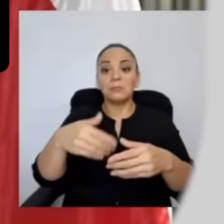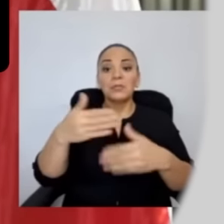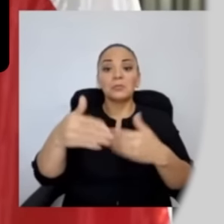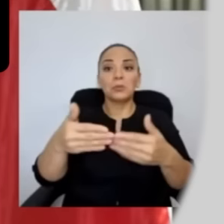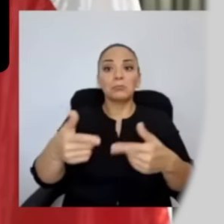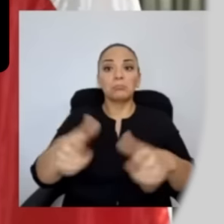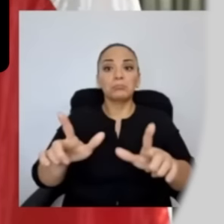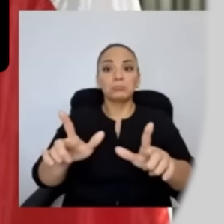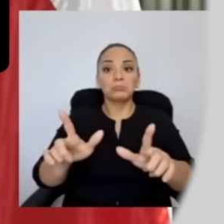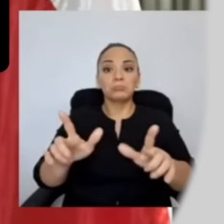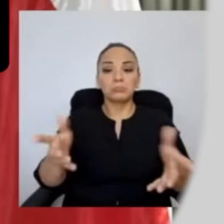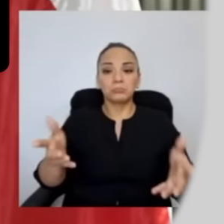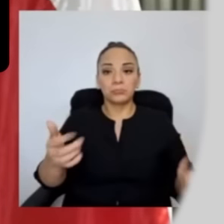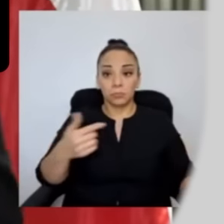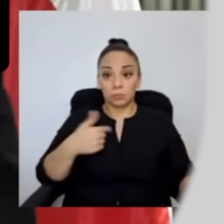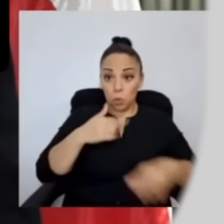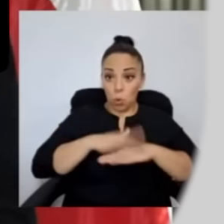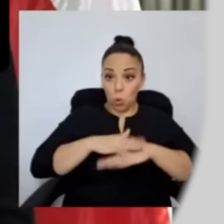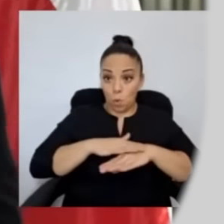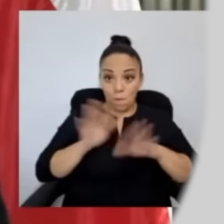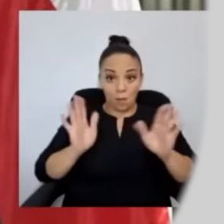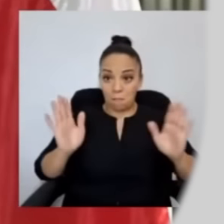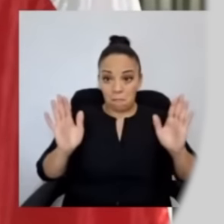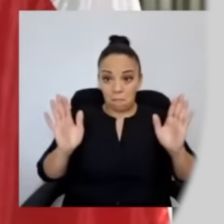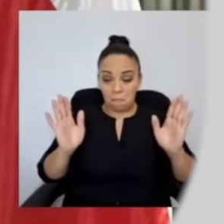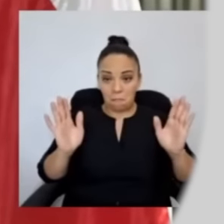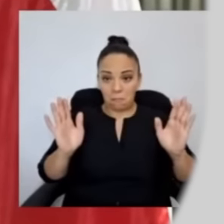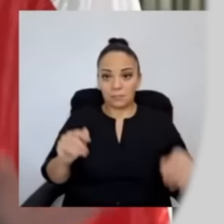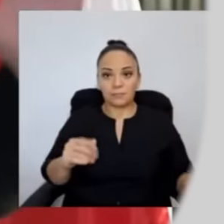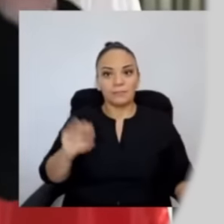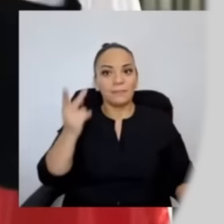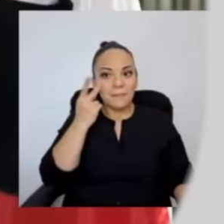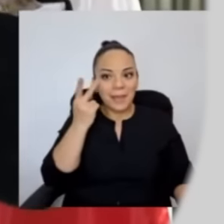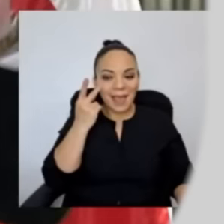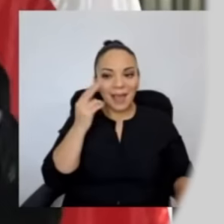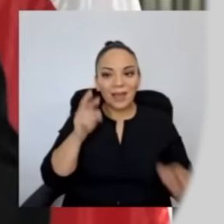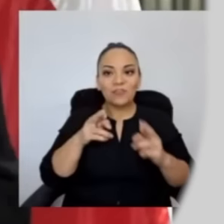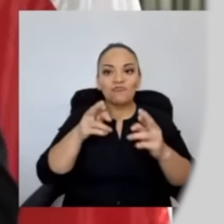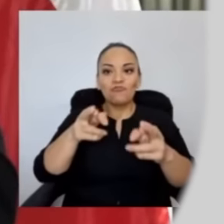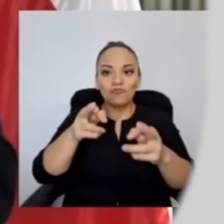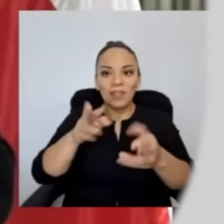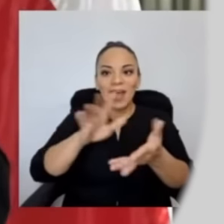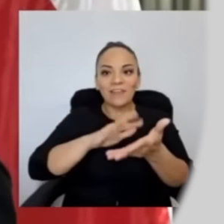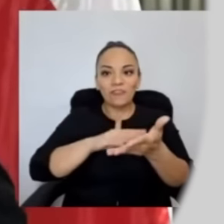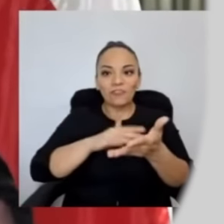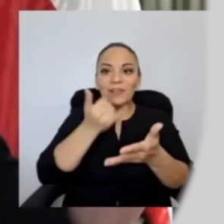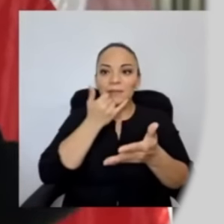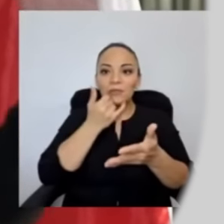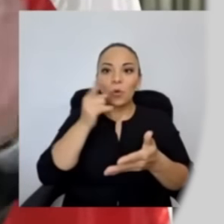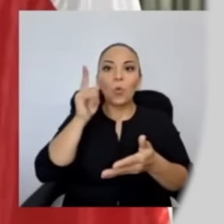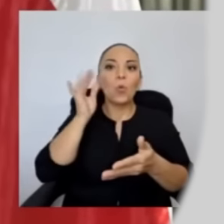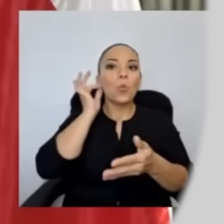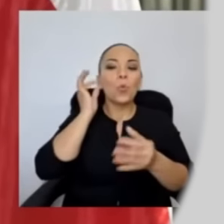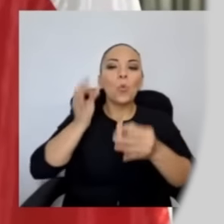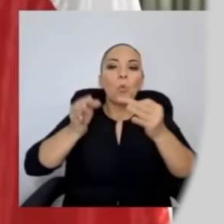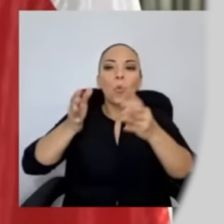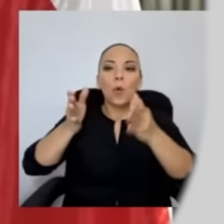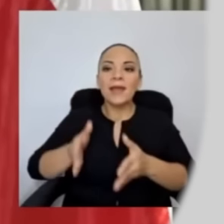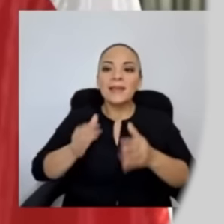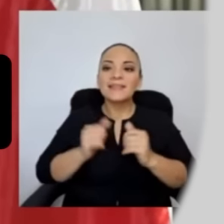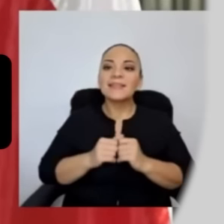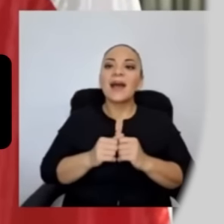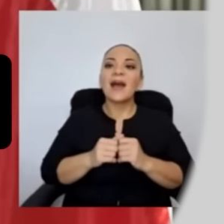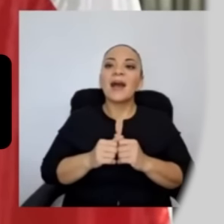Entonces no soy yo. Vea lo que pasó con la Ruta del Arroz, una jueza totalmente identificada con el Partido de Acción